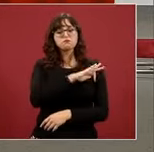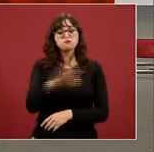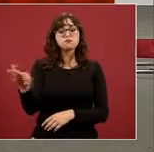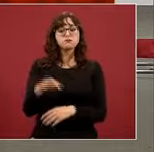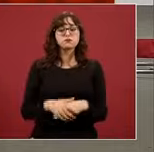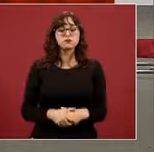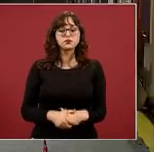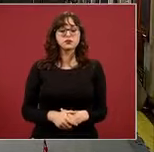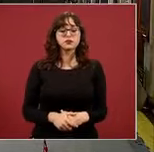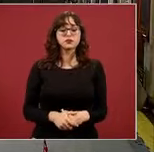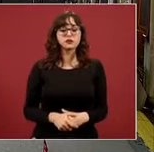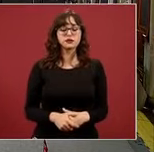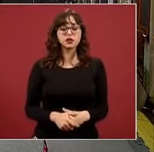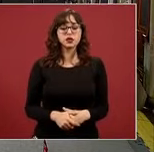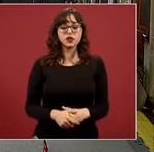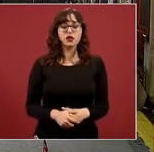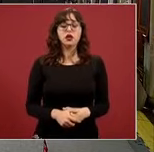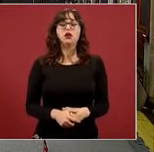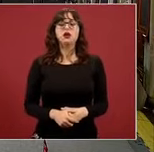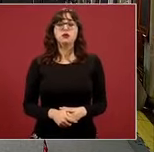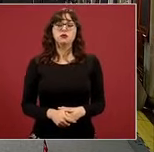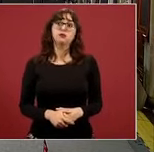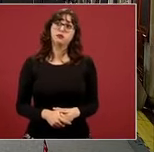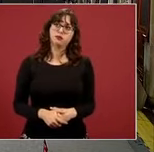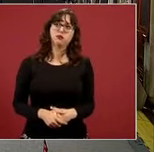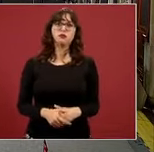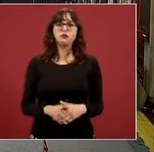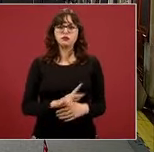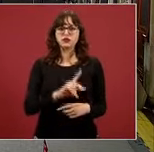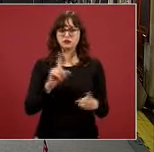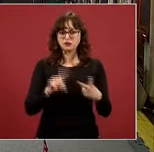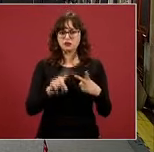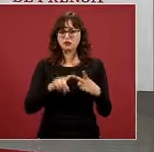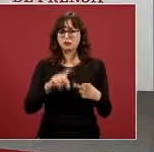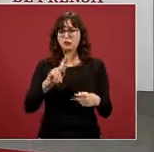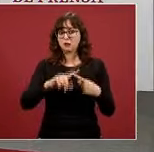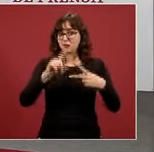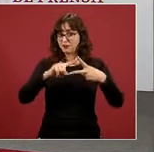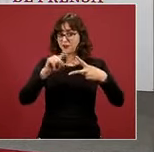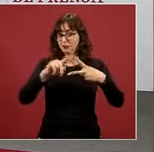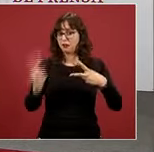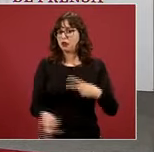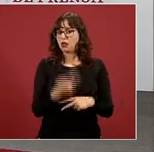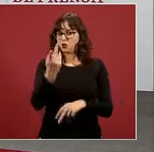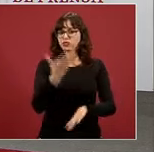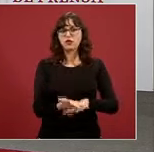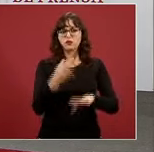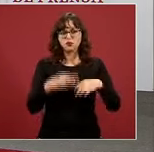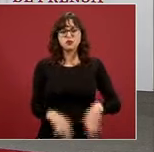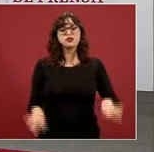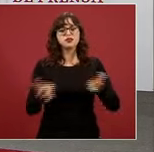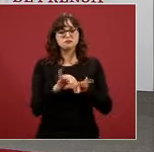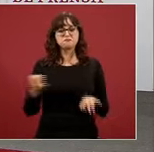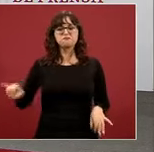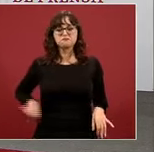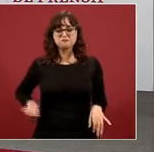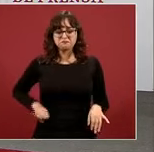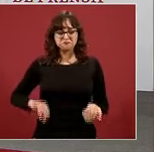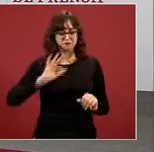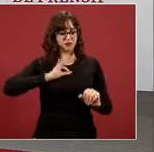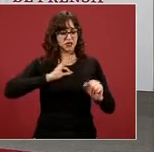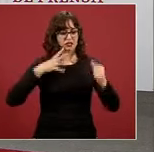Y respecto a la letalidad, es una pregunta muy importante y creo que interesante además para entender la dinámica de una pandemia como